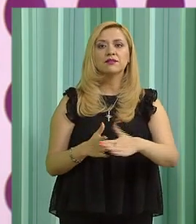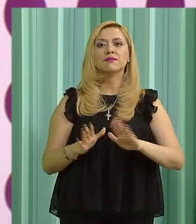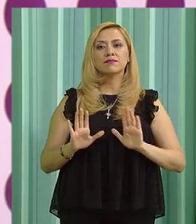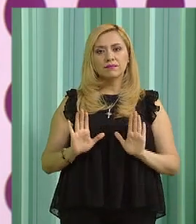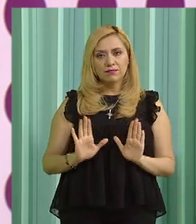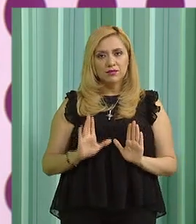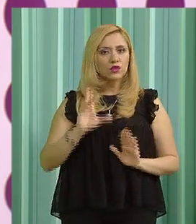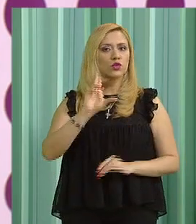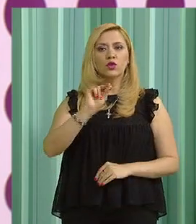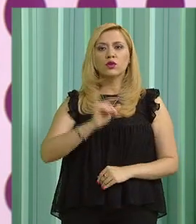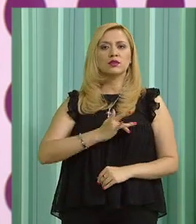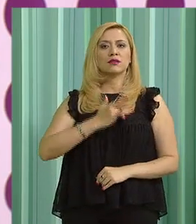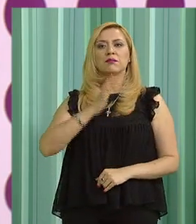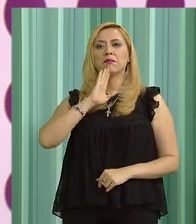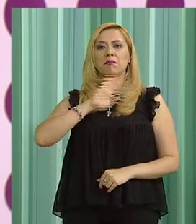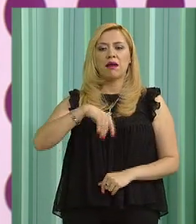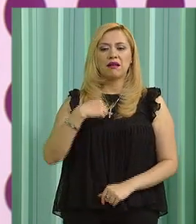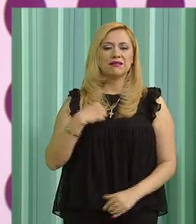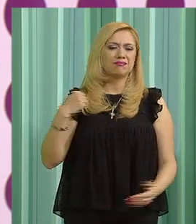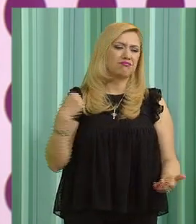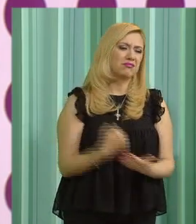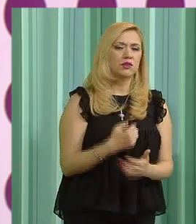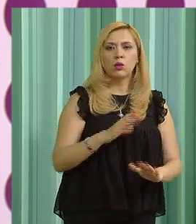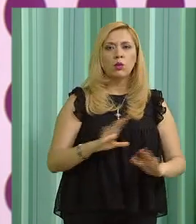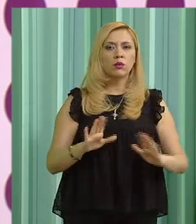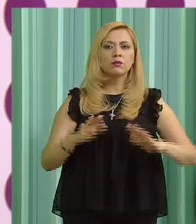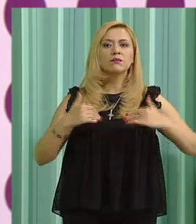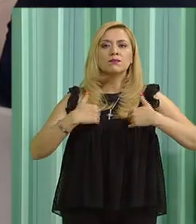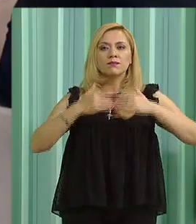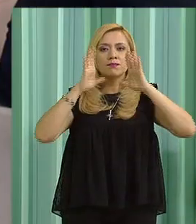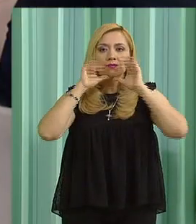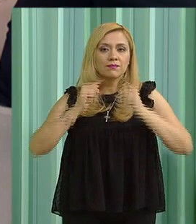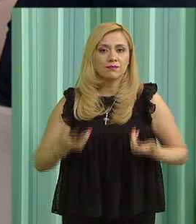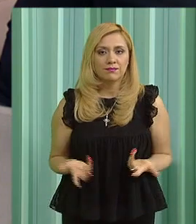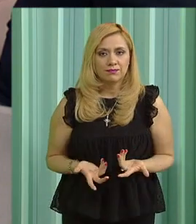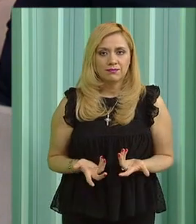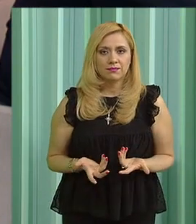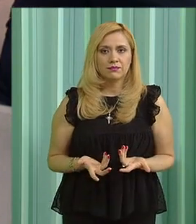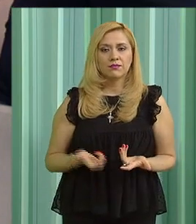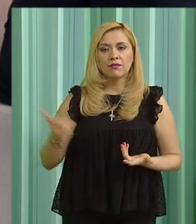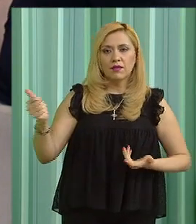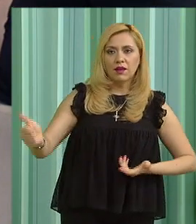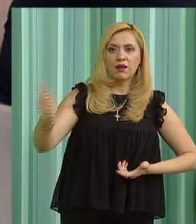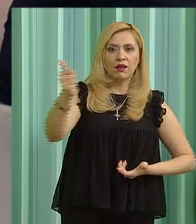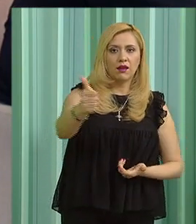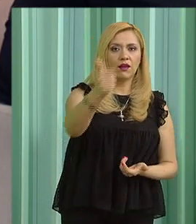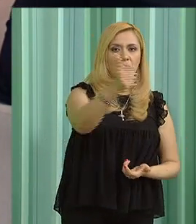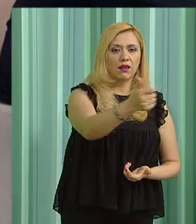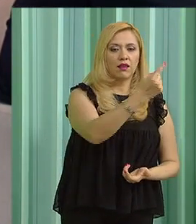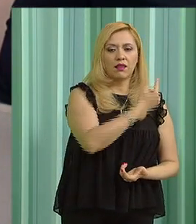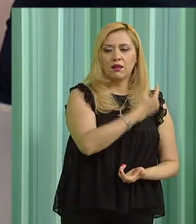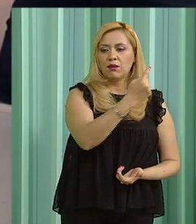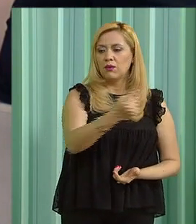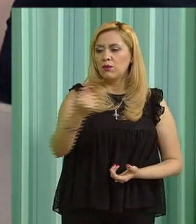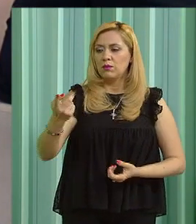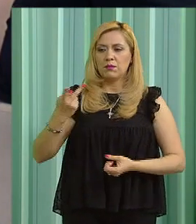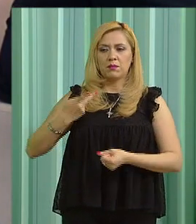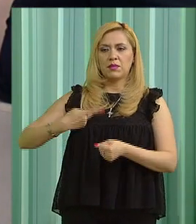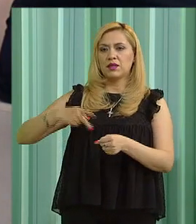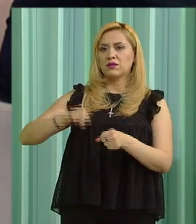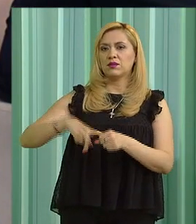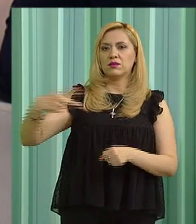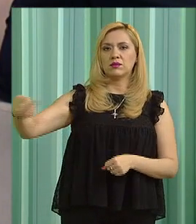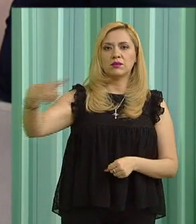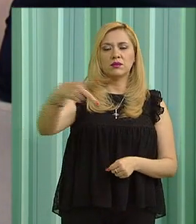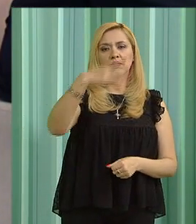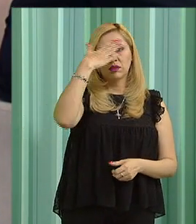podemos pues autocuidarnos a nosotros, ¿no? Entonces es también un proceso muy personal que cada uno tiene que llevar, ¿no? O sea, saber que saliendo